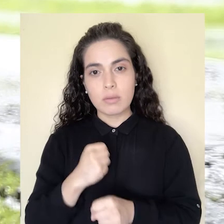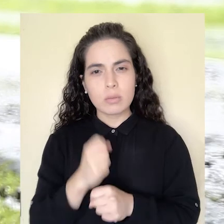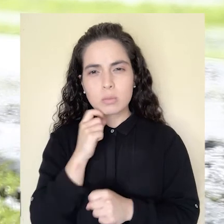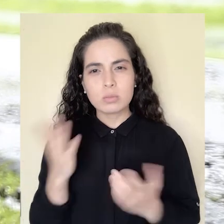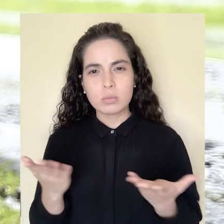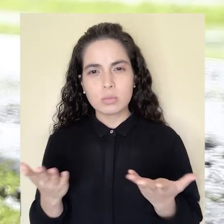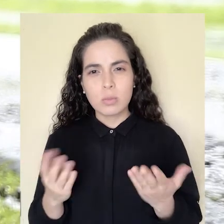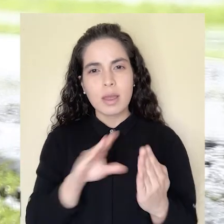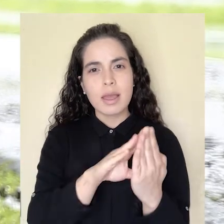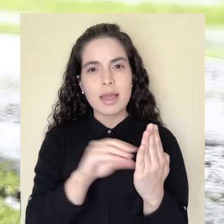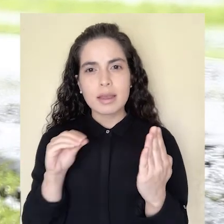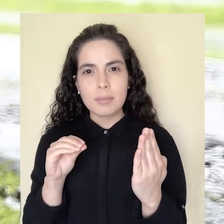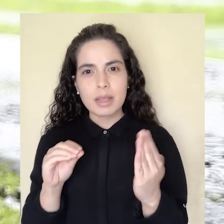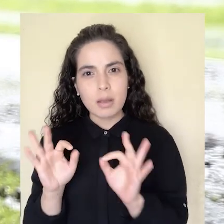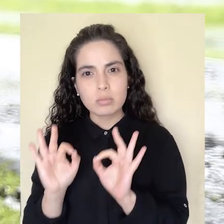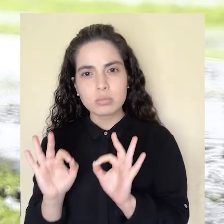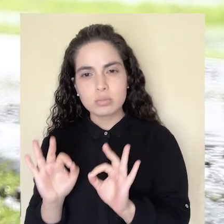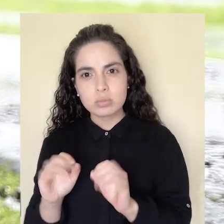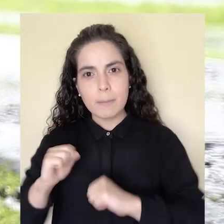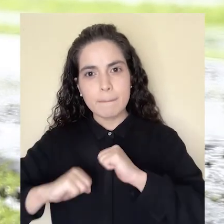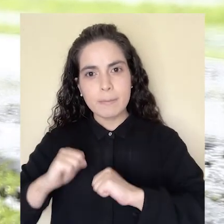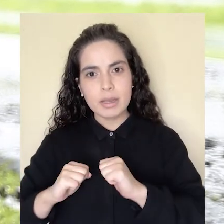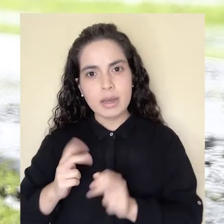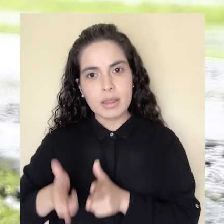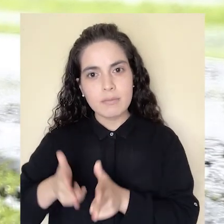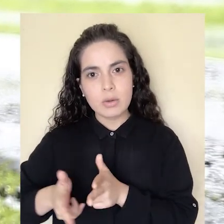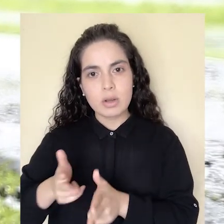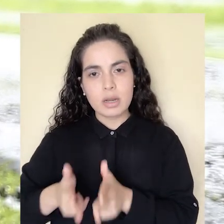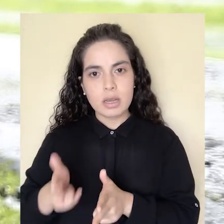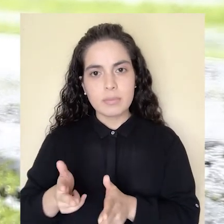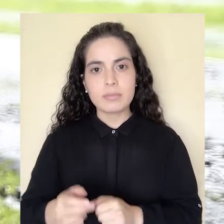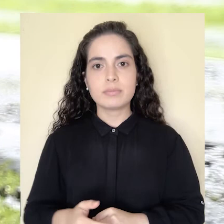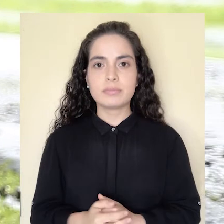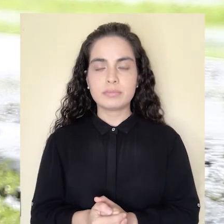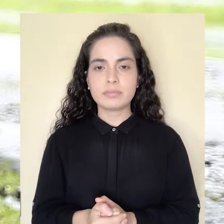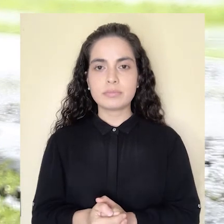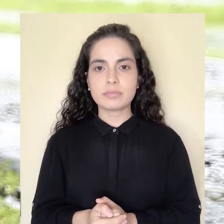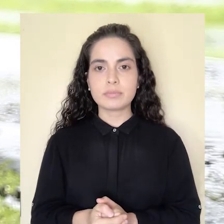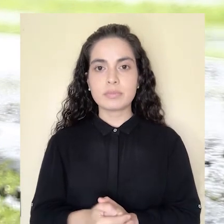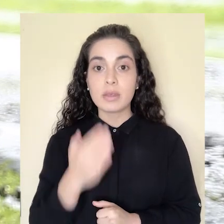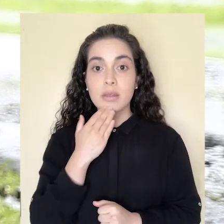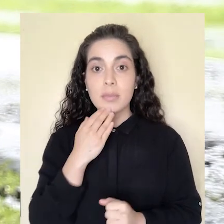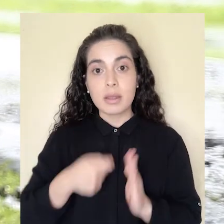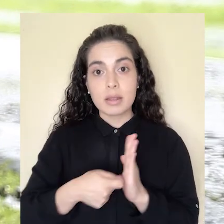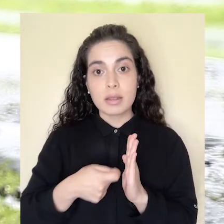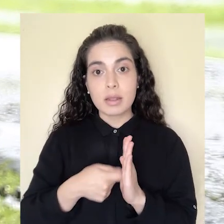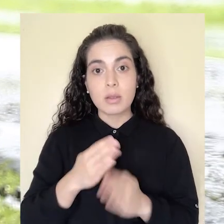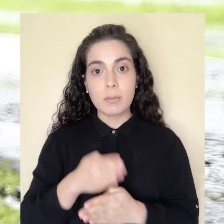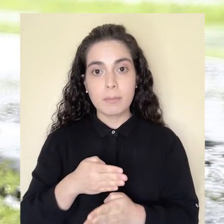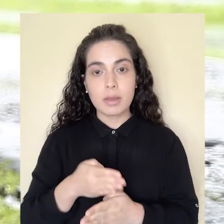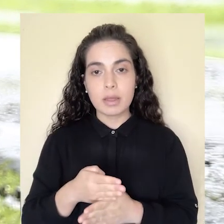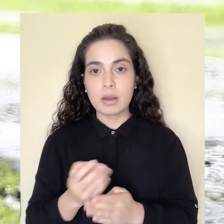que es réplica de máquinas y artefactos de ferrocarriles y lo que es tallado en madera,